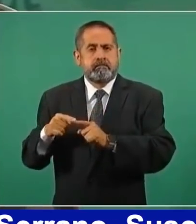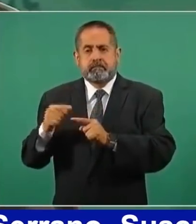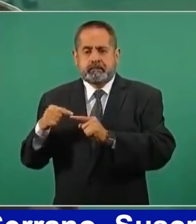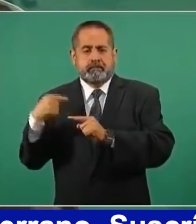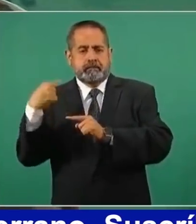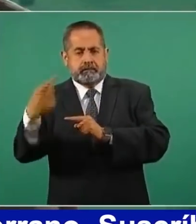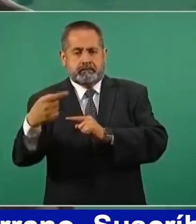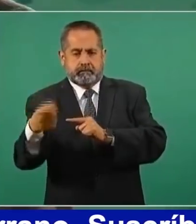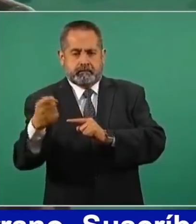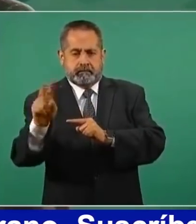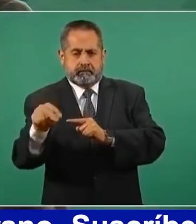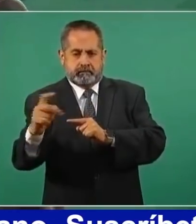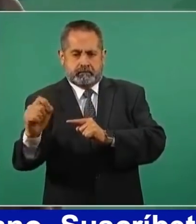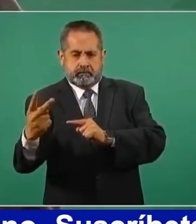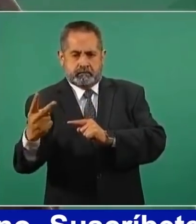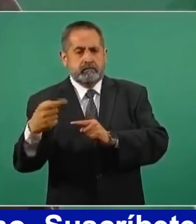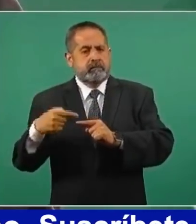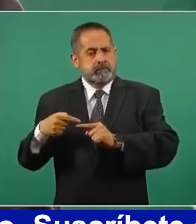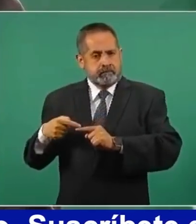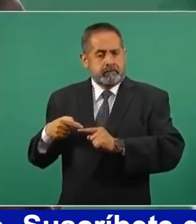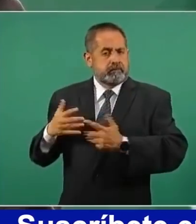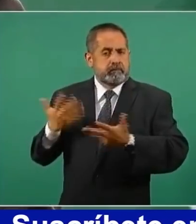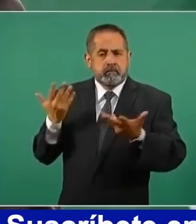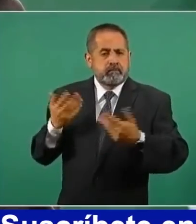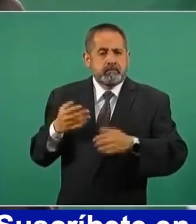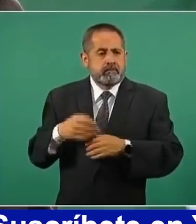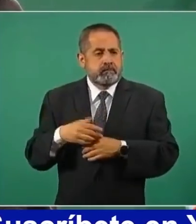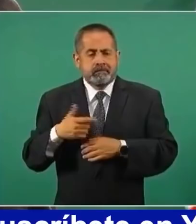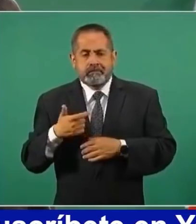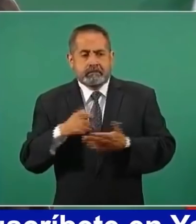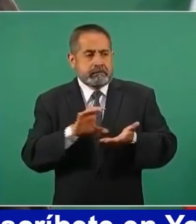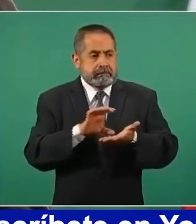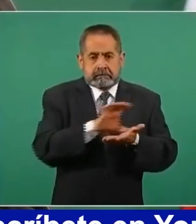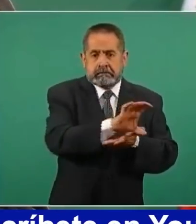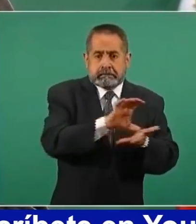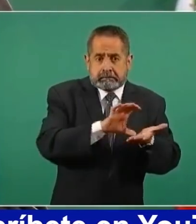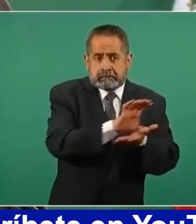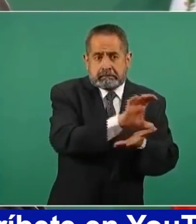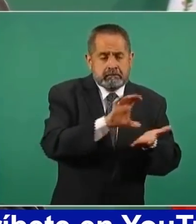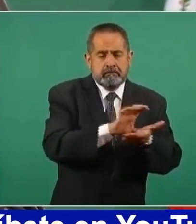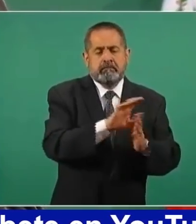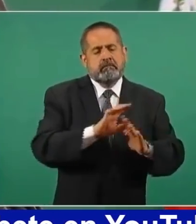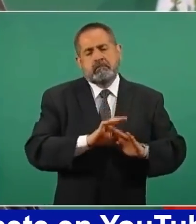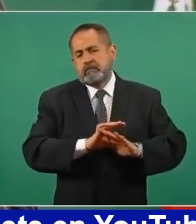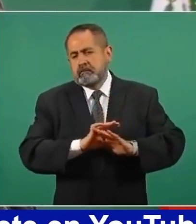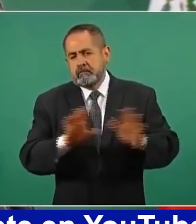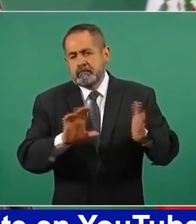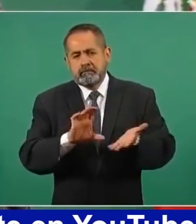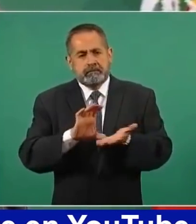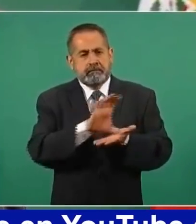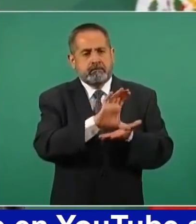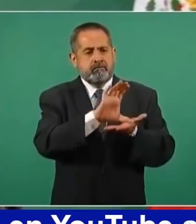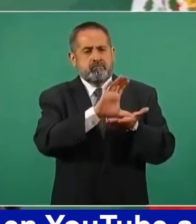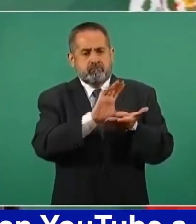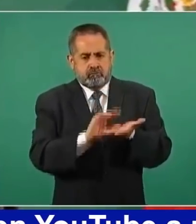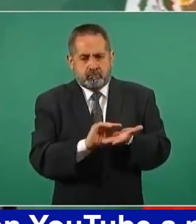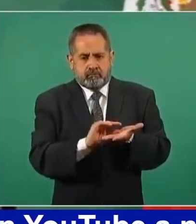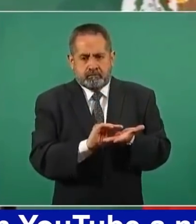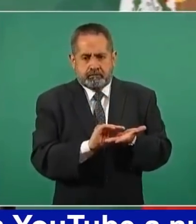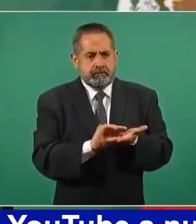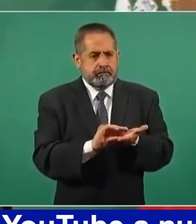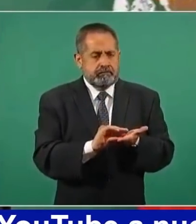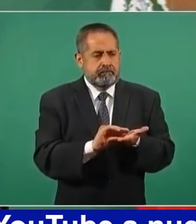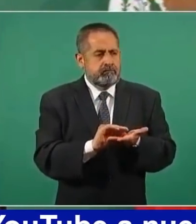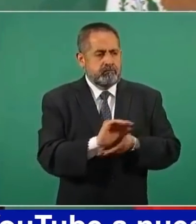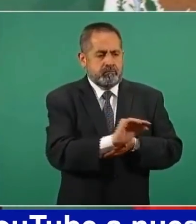24, porque hubo una disminución, una reducción, un ahorro de